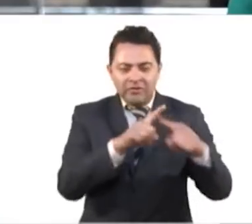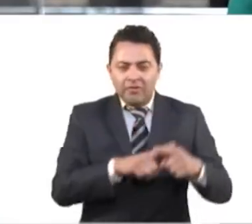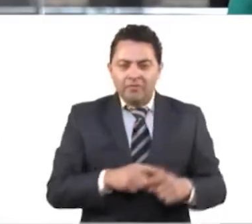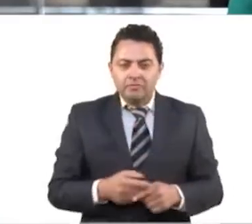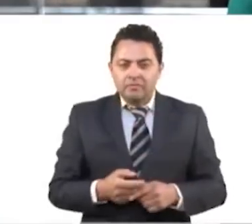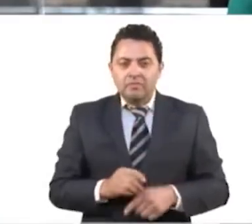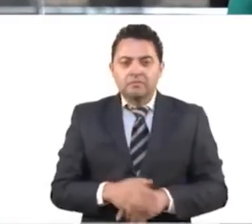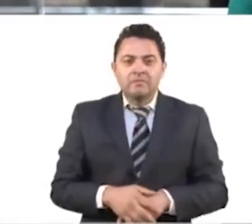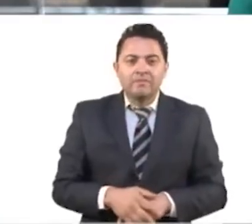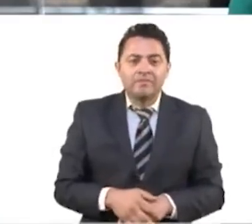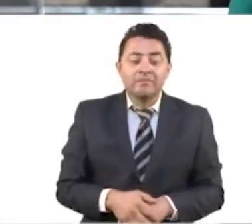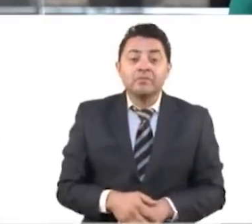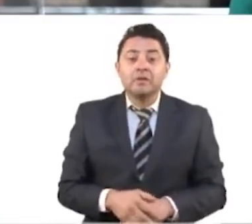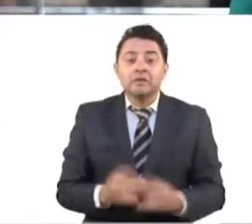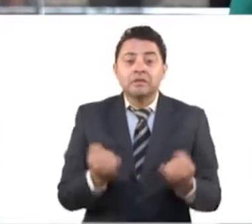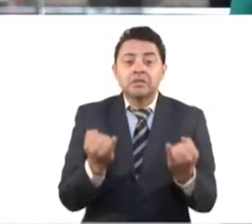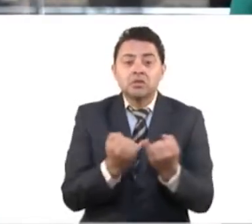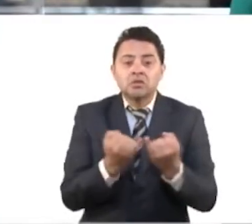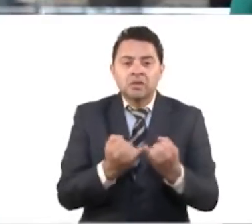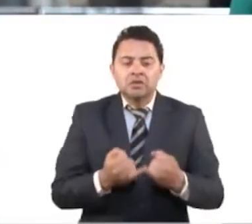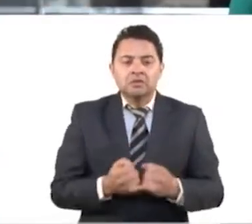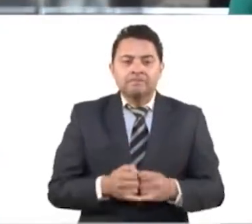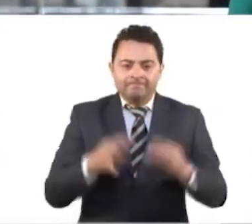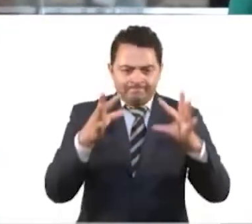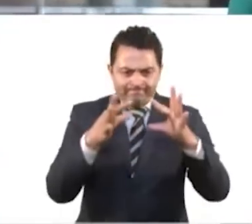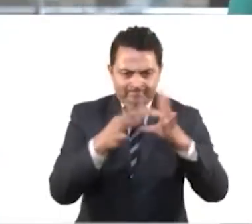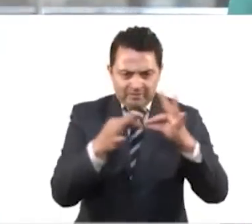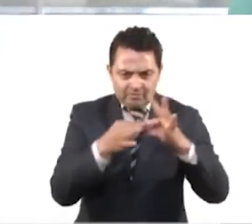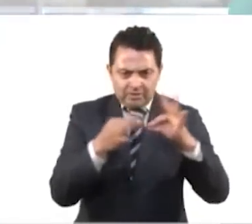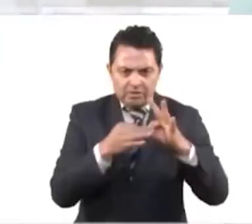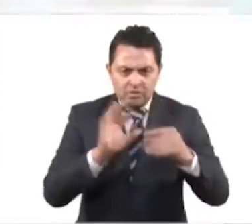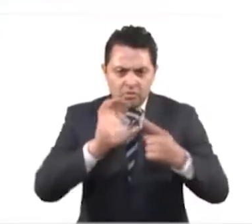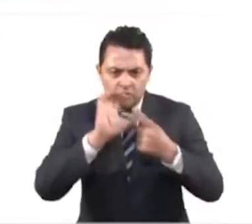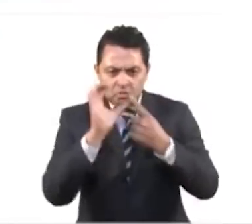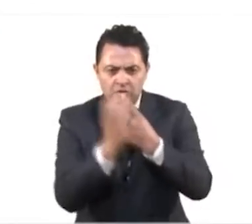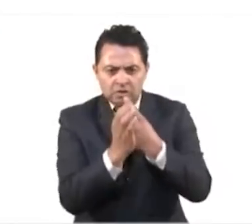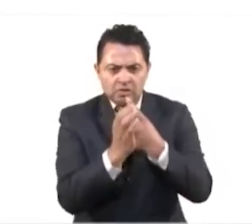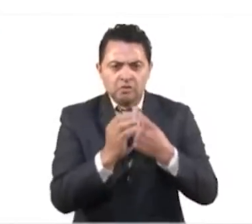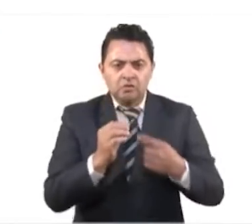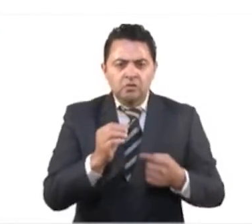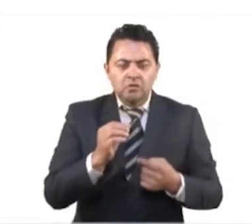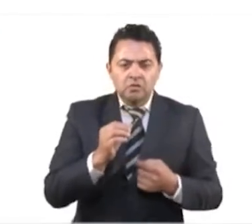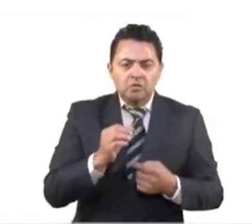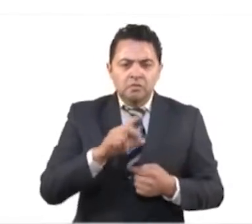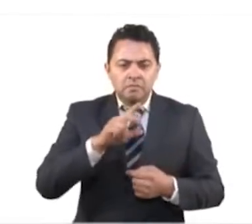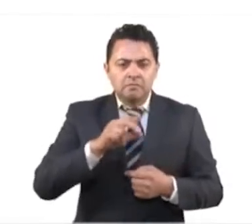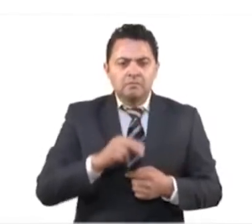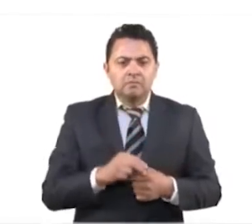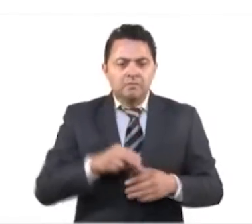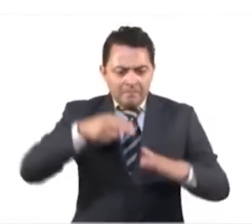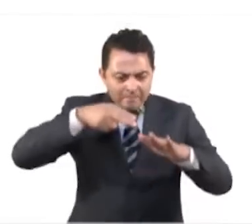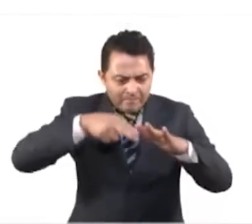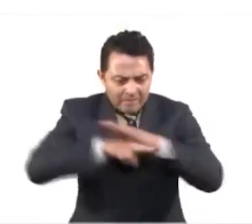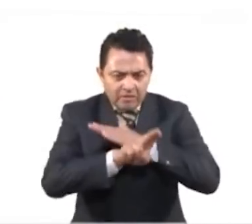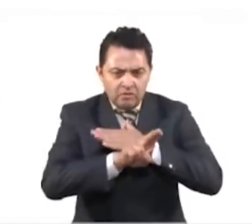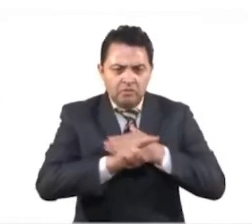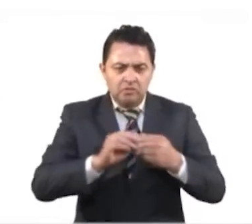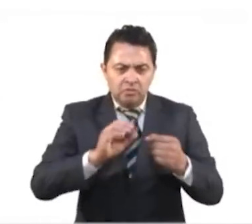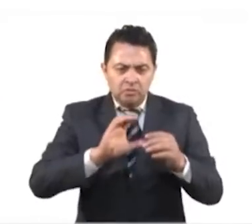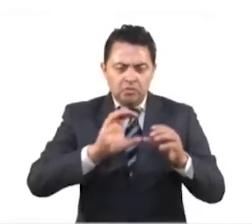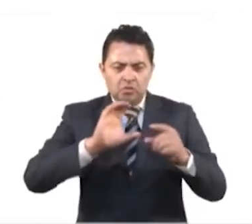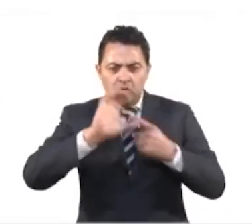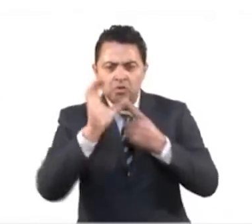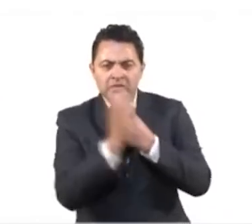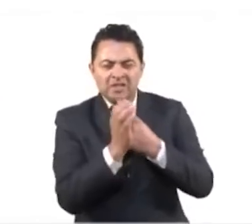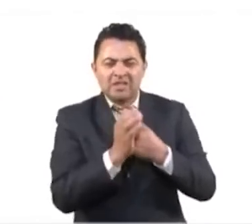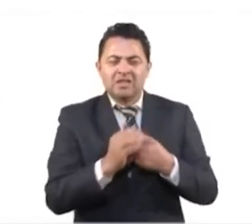favor, también señalar que el Consejo Consultivo del Metro, integrado por